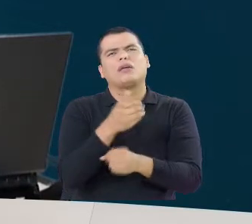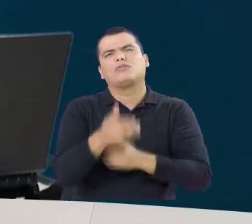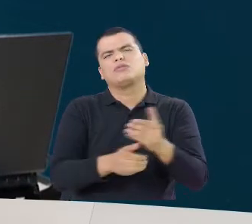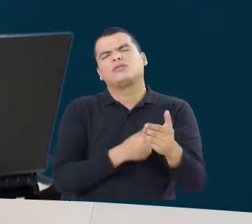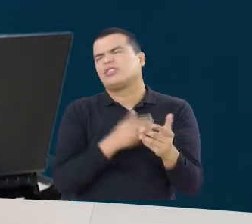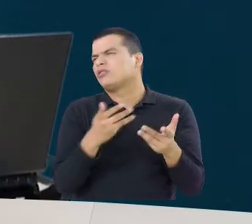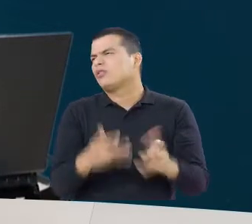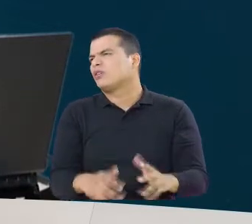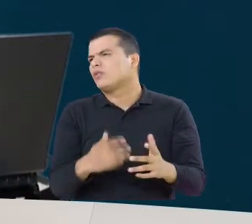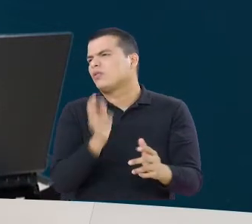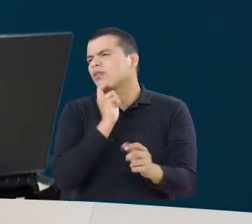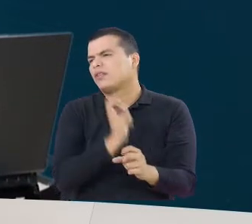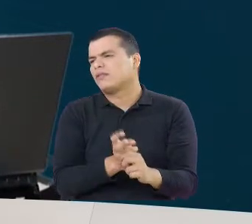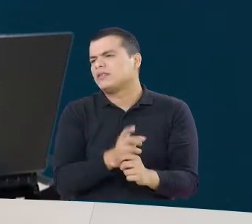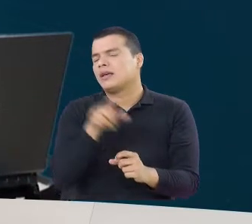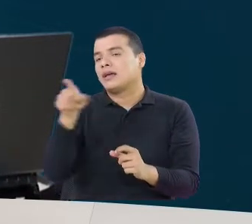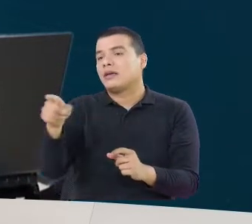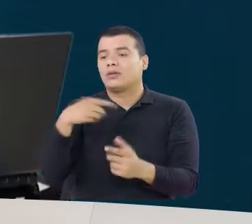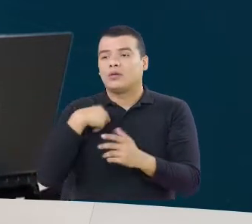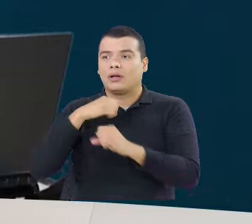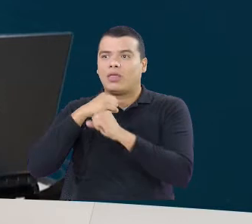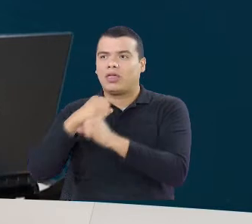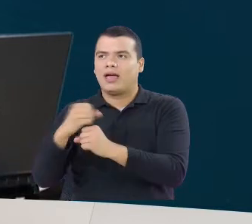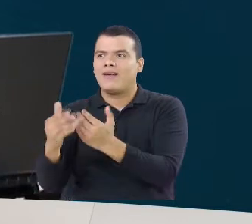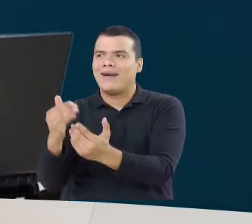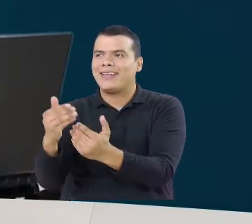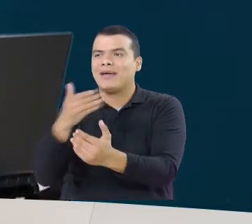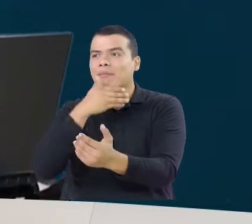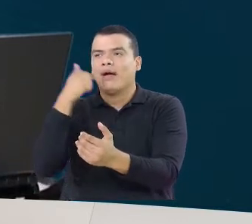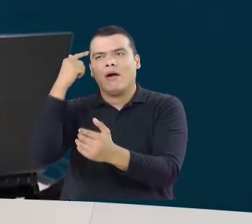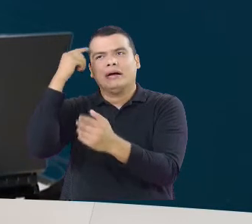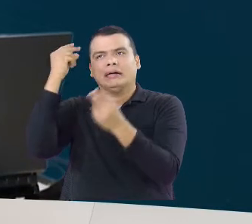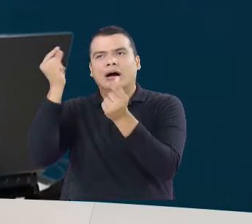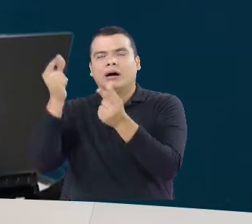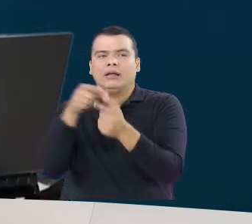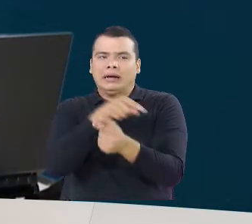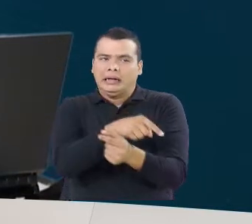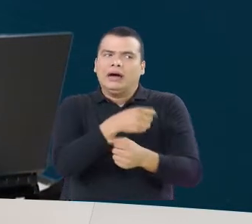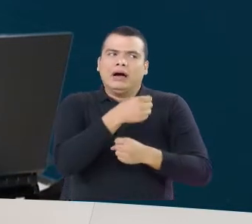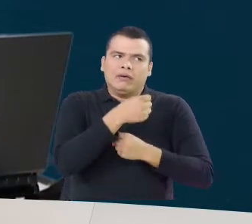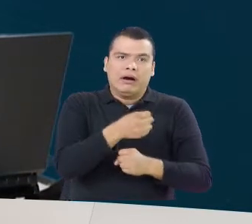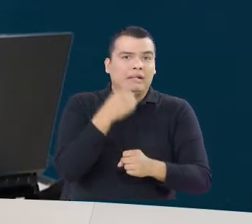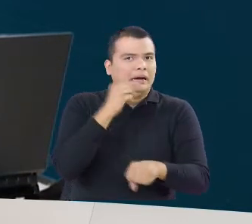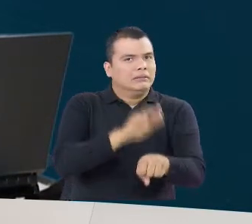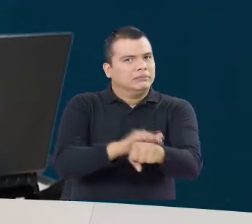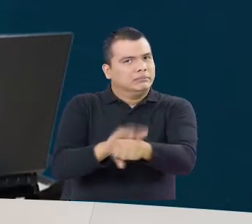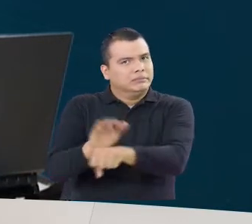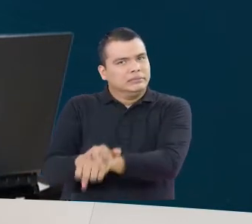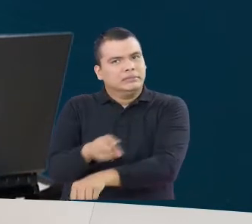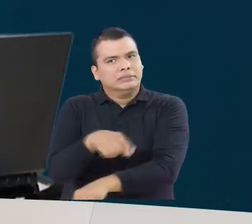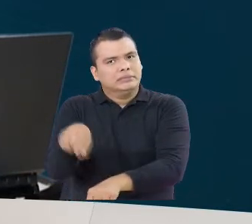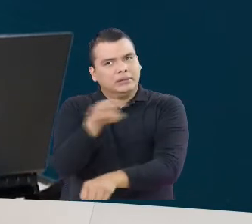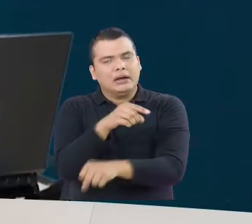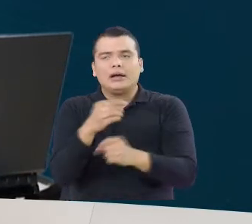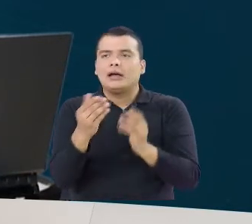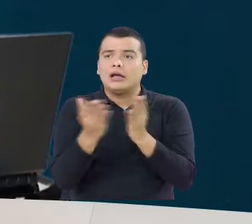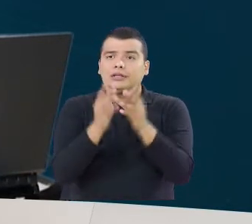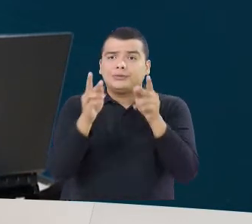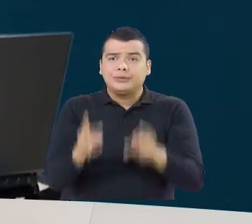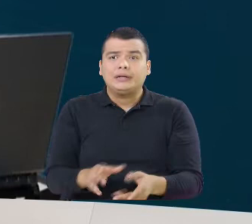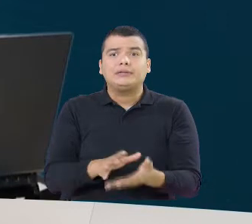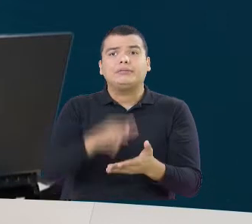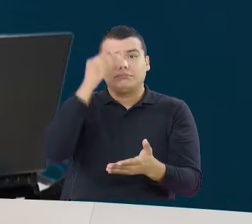rápido. Y estas cosas requieren un esfuerzo. La idea es motivar a los estudiantes de que no es difícil, es algo que